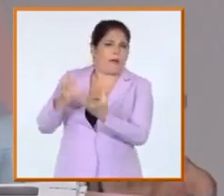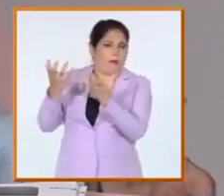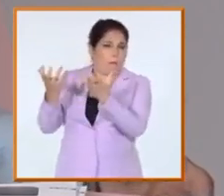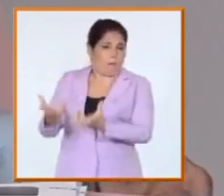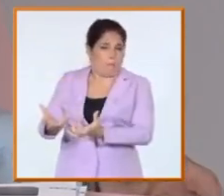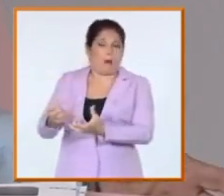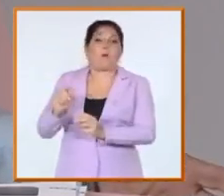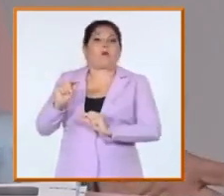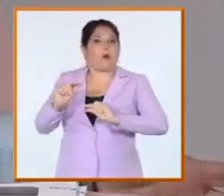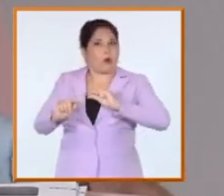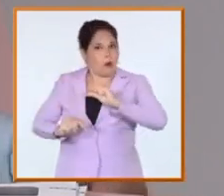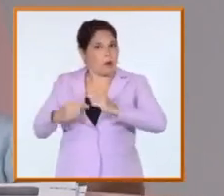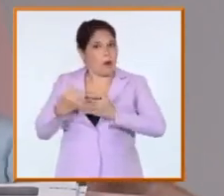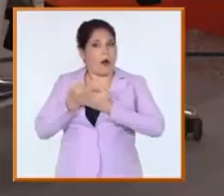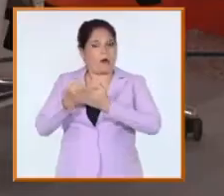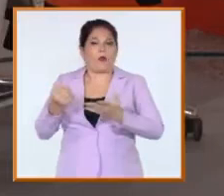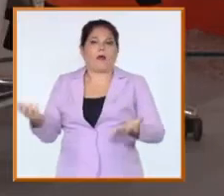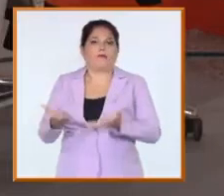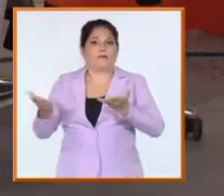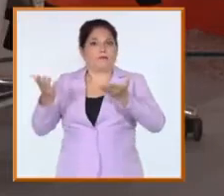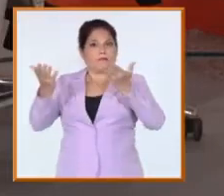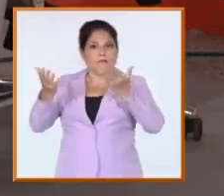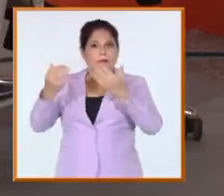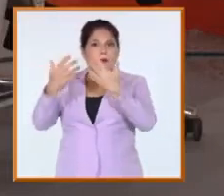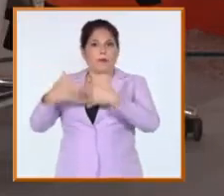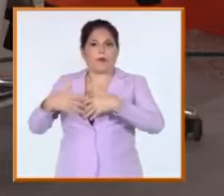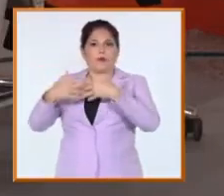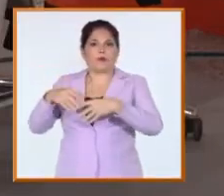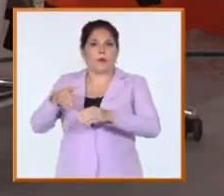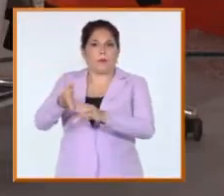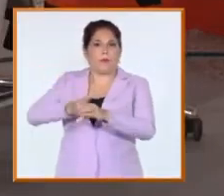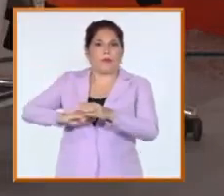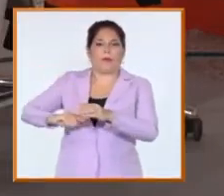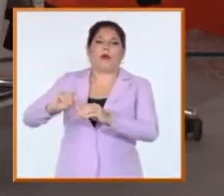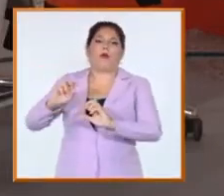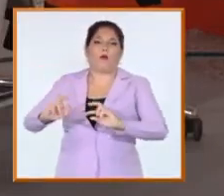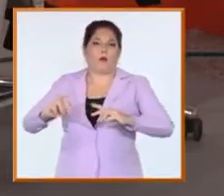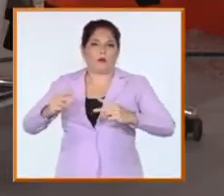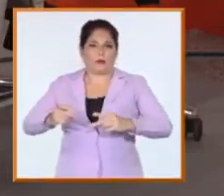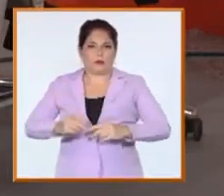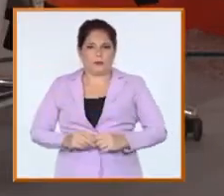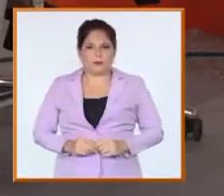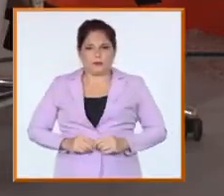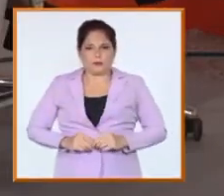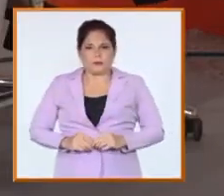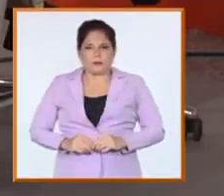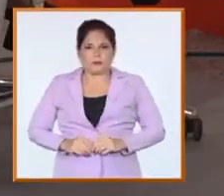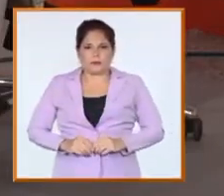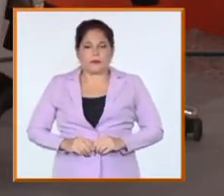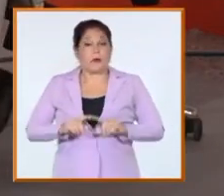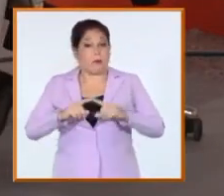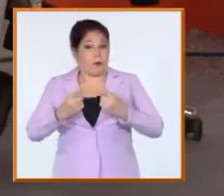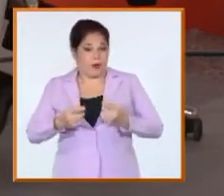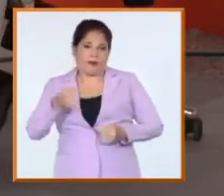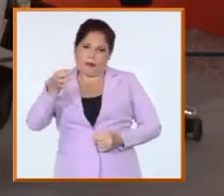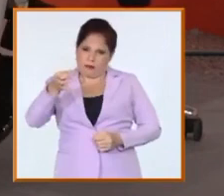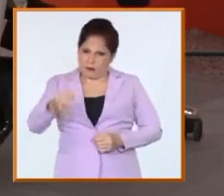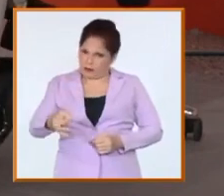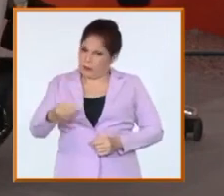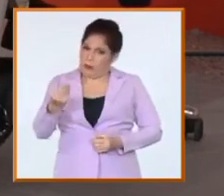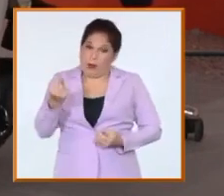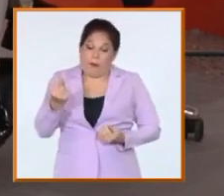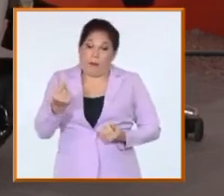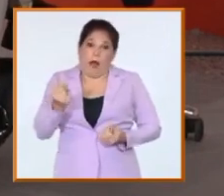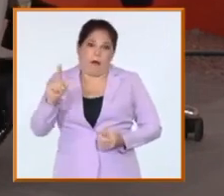ello también en la ayuda de poder echar esa Industria del barro y porque realmente va a ser mucho más